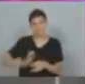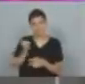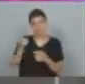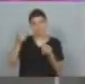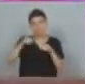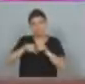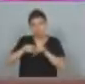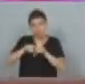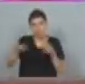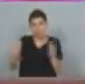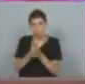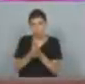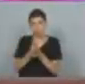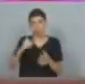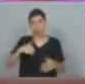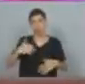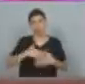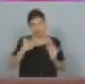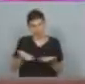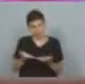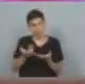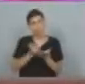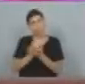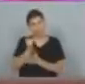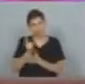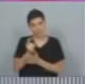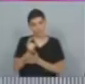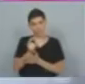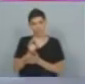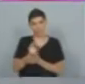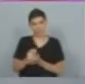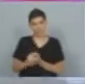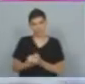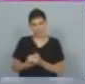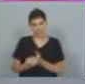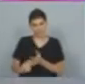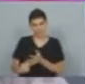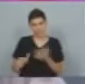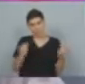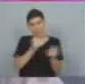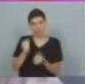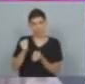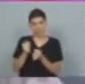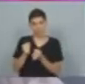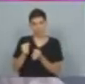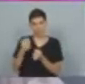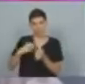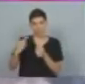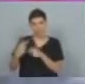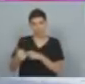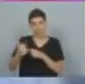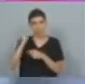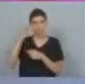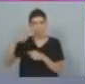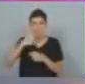pareja juntos. Yo te quiero y por siempre. ¡No hubieras agarrado vos! tendría que haber comprado un GPS, pero para casarme